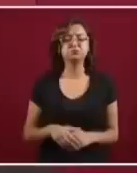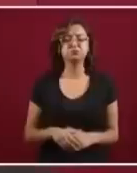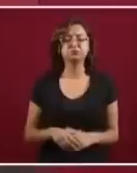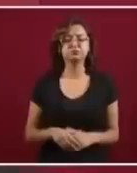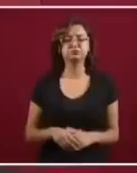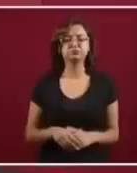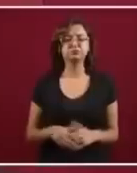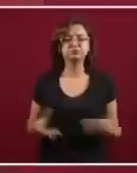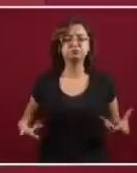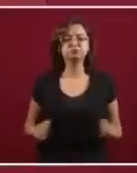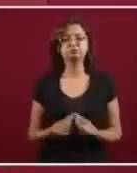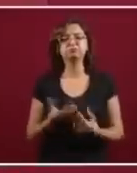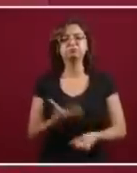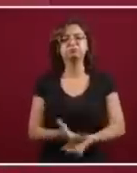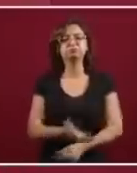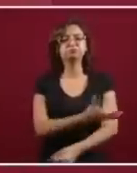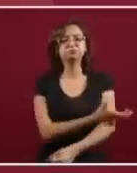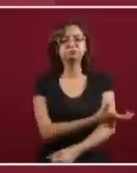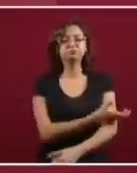el compañerismo